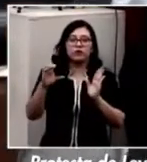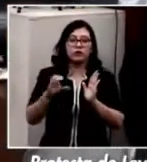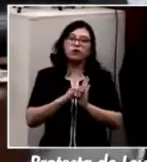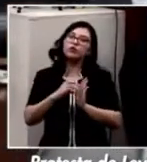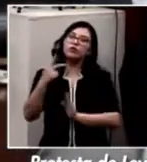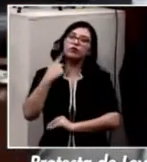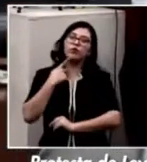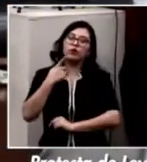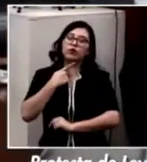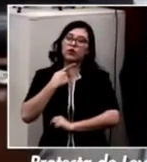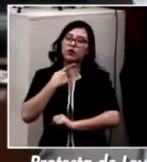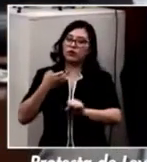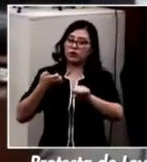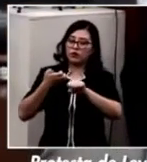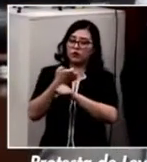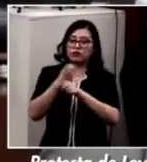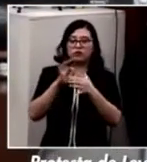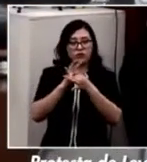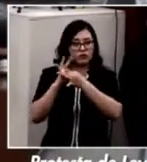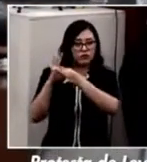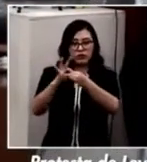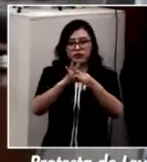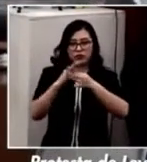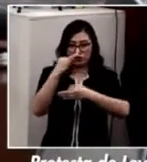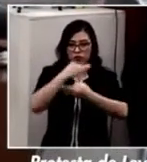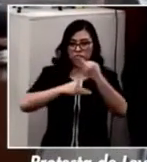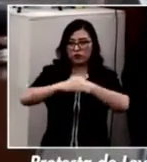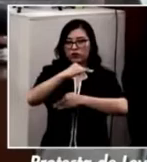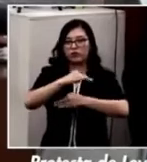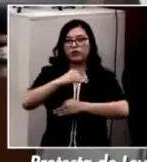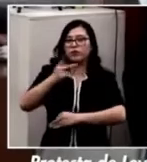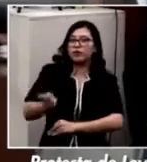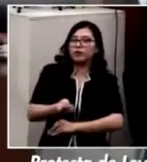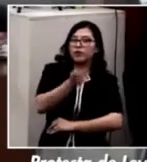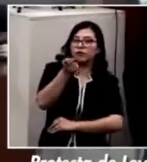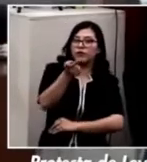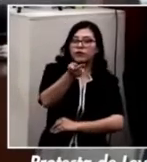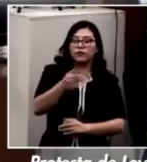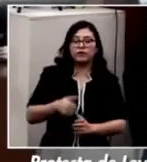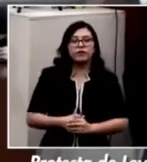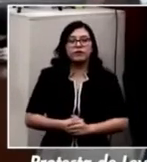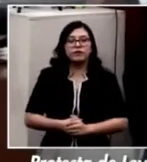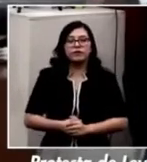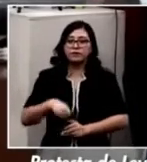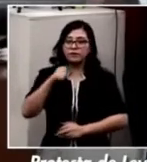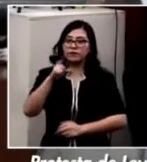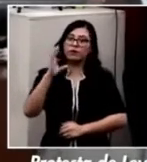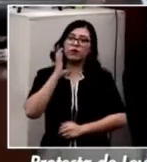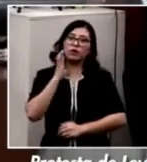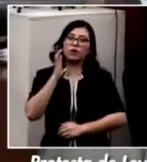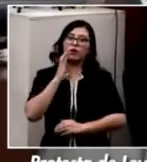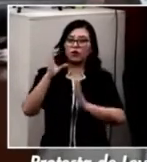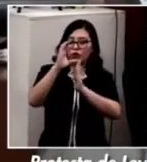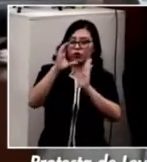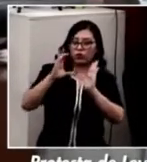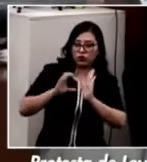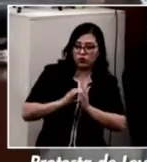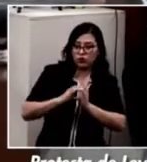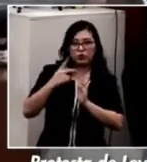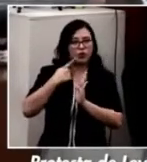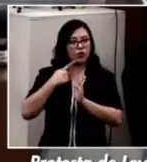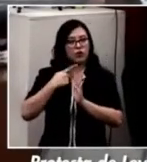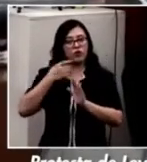las carpetas necesarias. ¿Cuál es el balance? Para que la gente, pues hay muchas pues